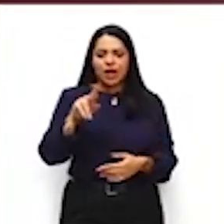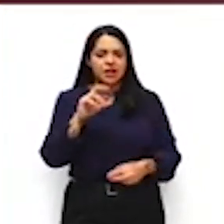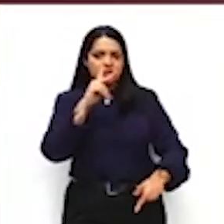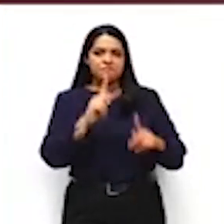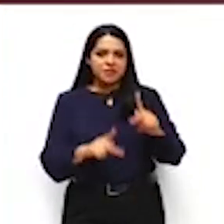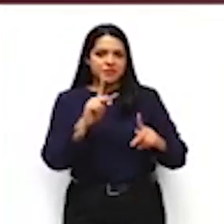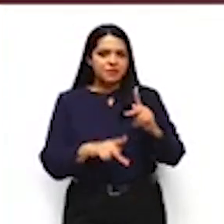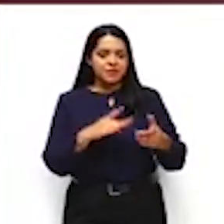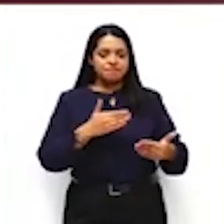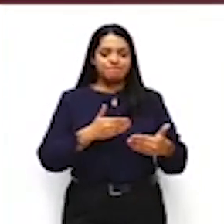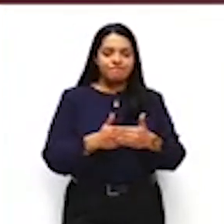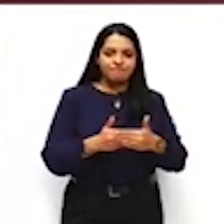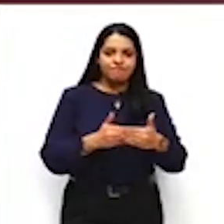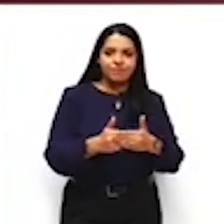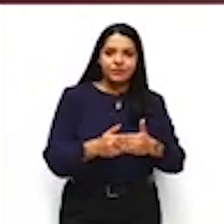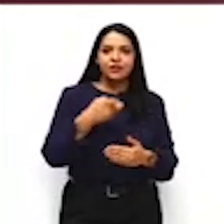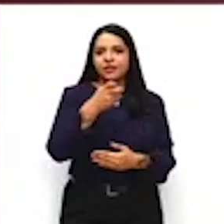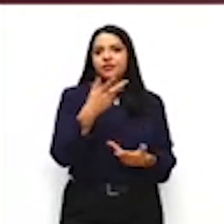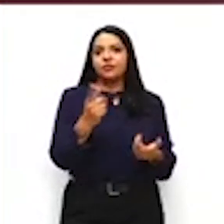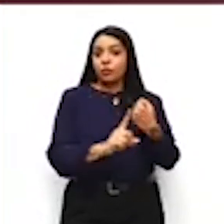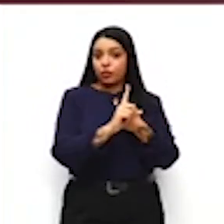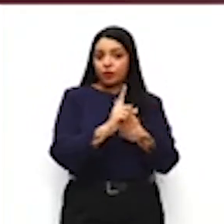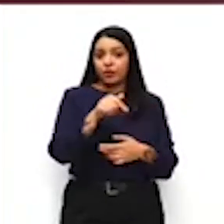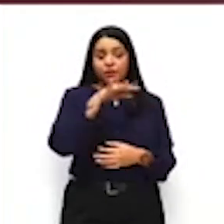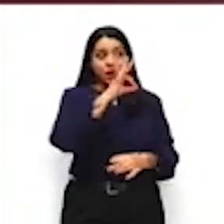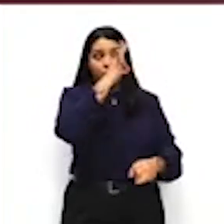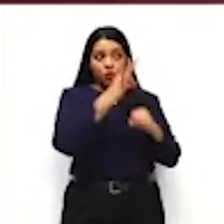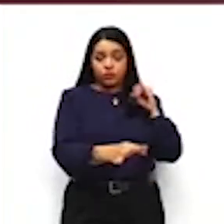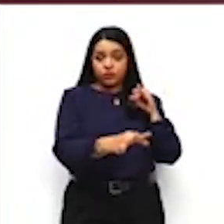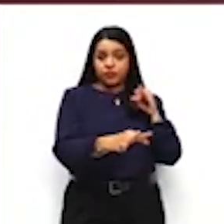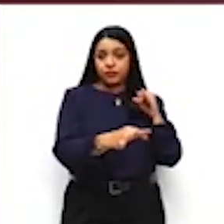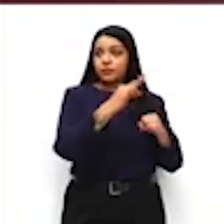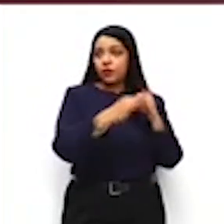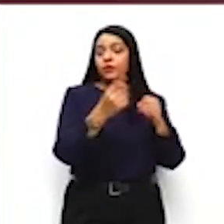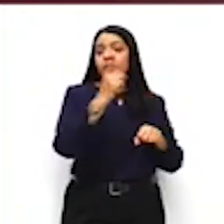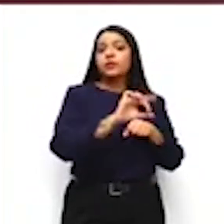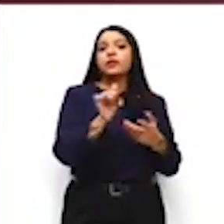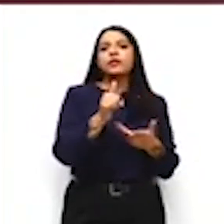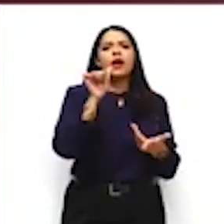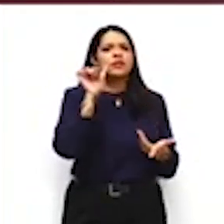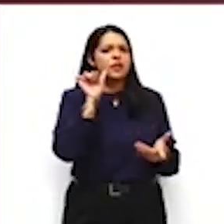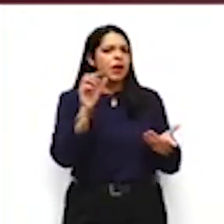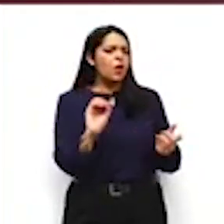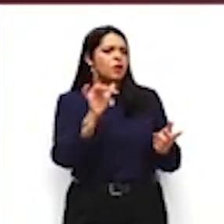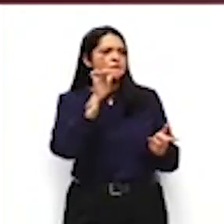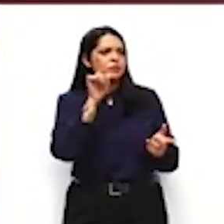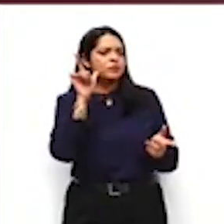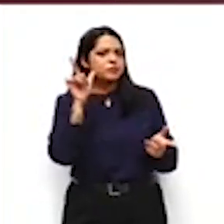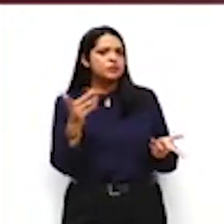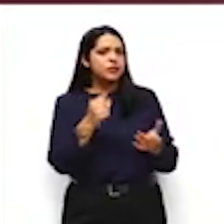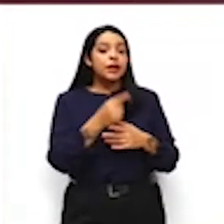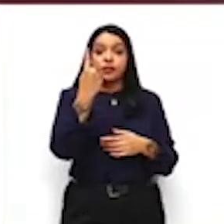a intentar frenar la reforma. Ya la última de ayer, de antier, es